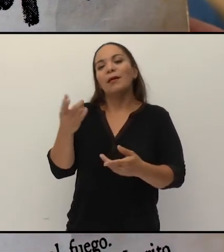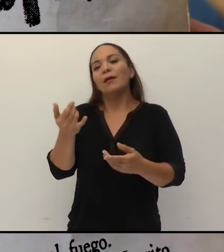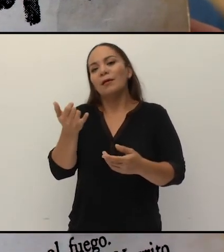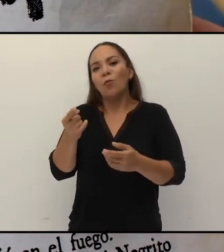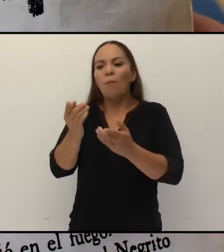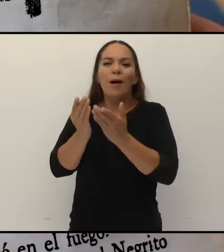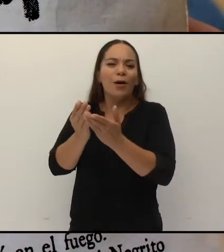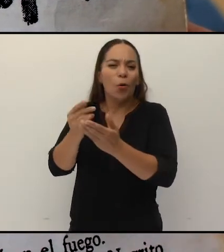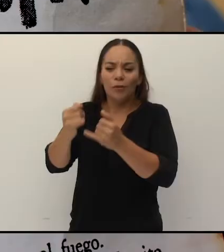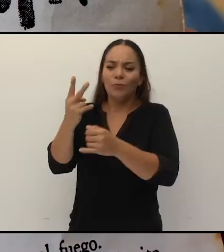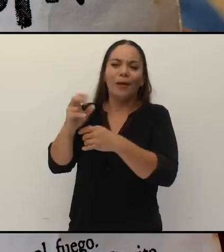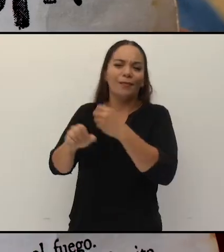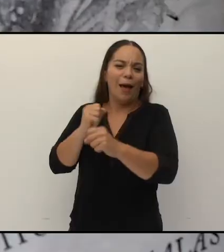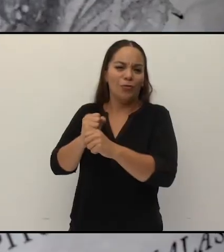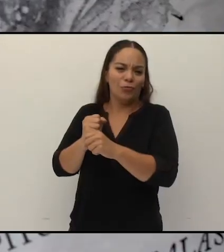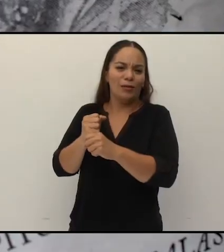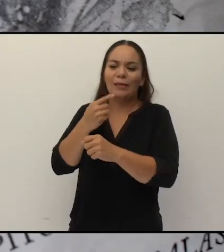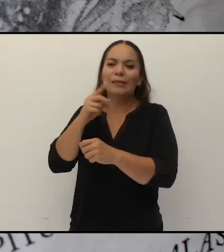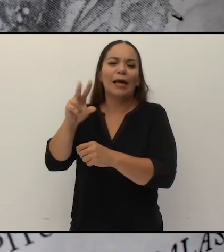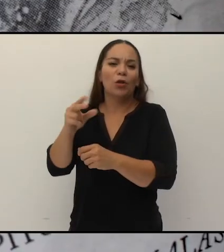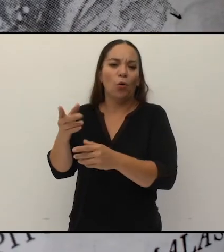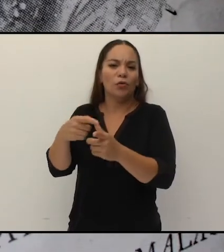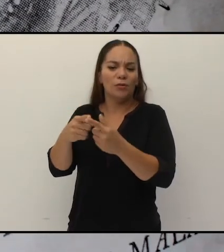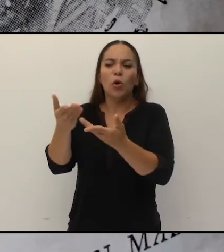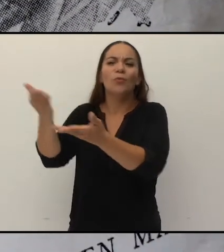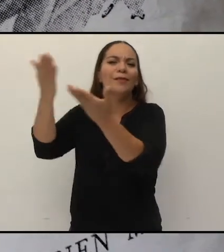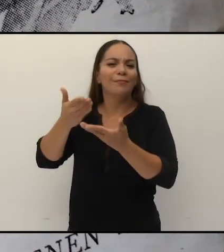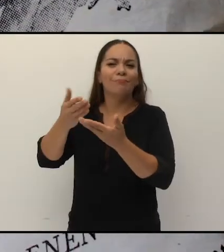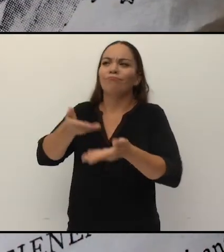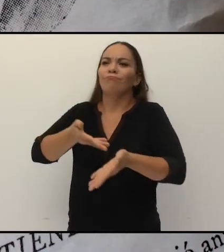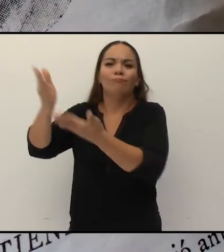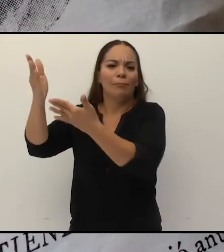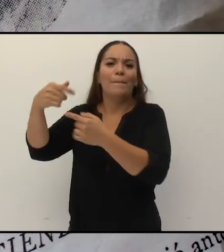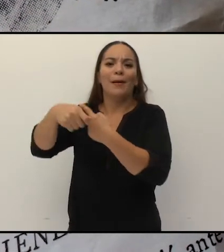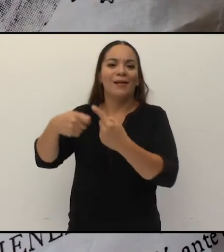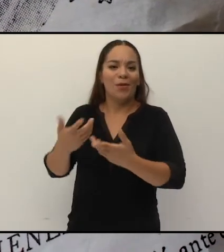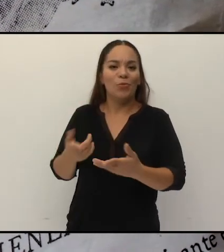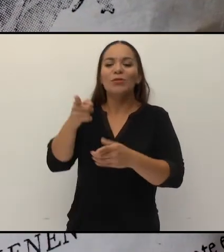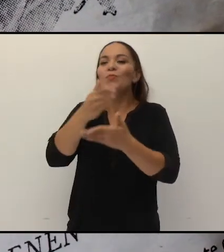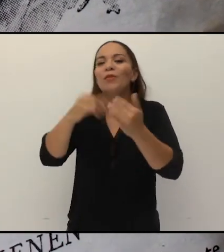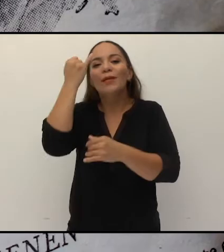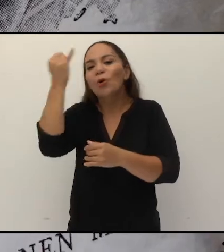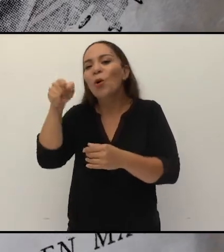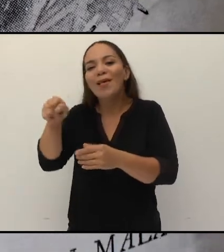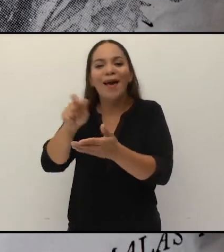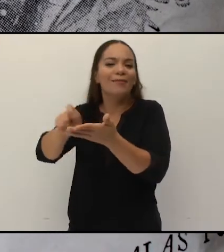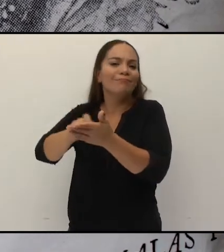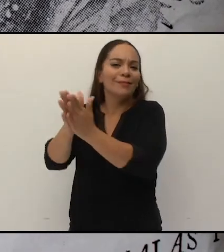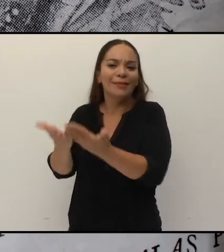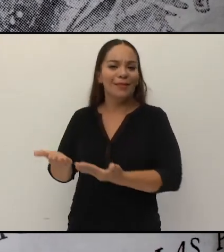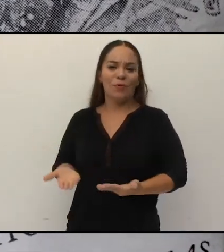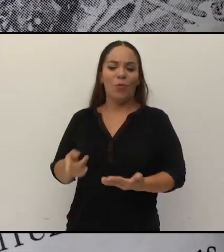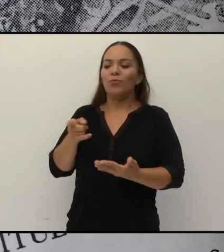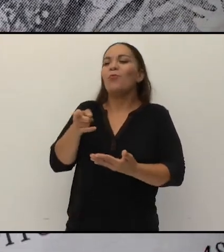20 años. Bueno, entonces, ¿cómo se exportaba el banano? Es que esto es parte de una ideología que